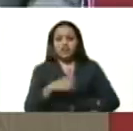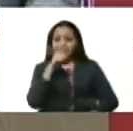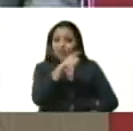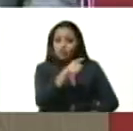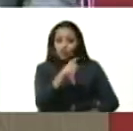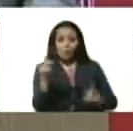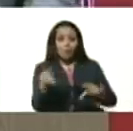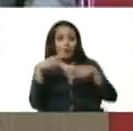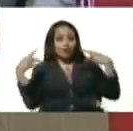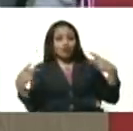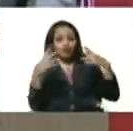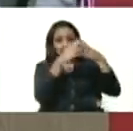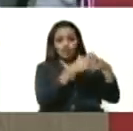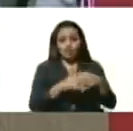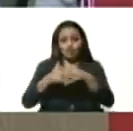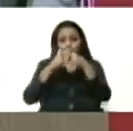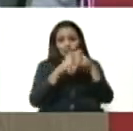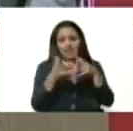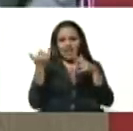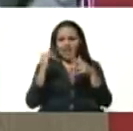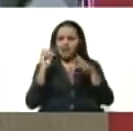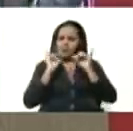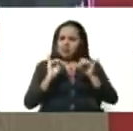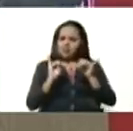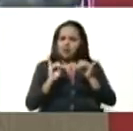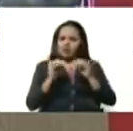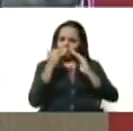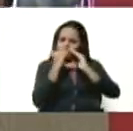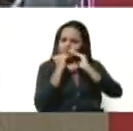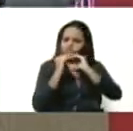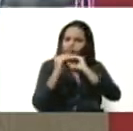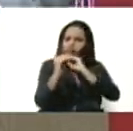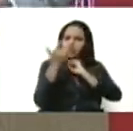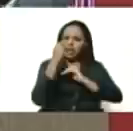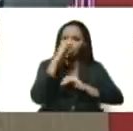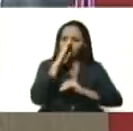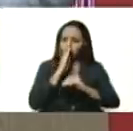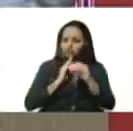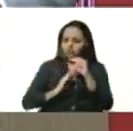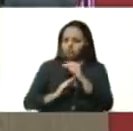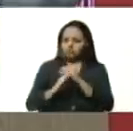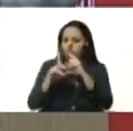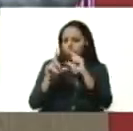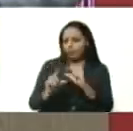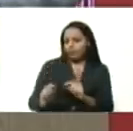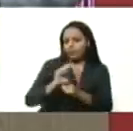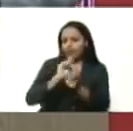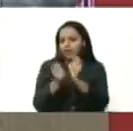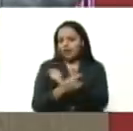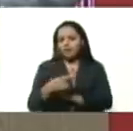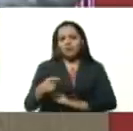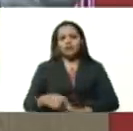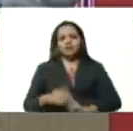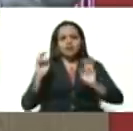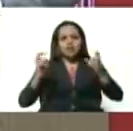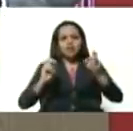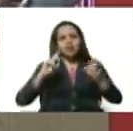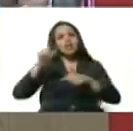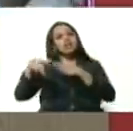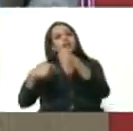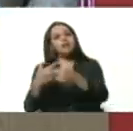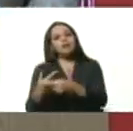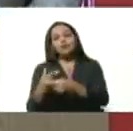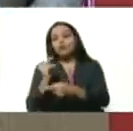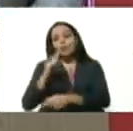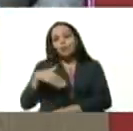que mantiene la misma tradición de que se quedan callados, minimizan, desvirtúan, mienten, pero cuando ya no